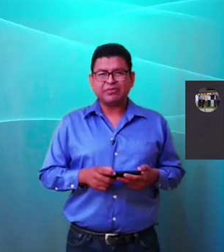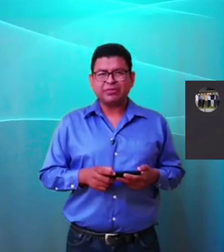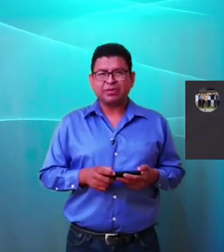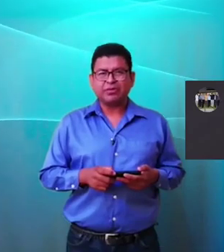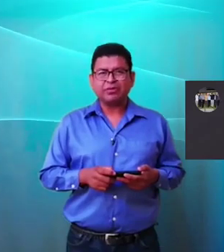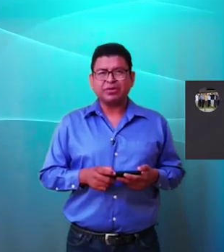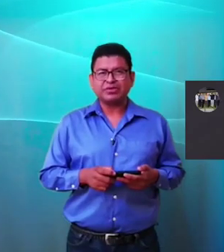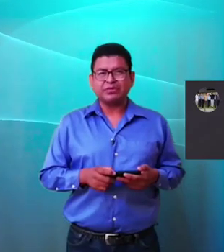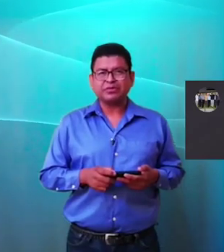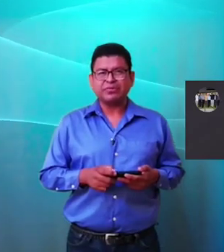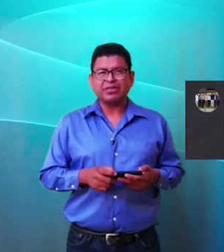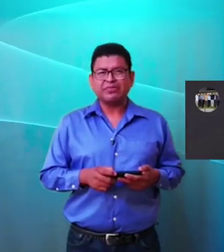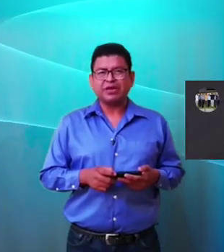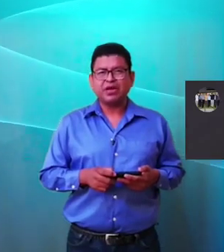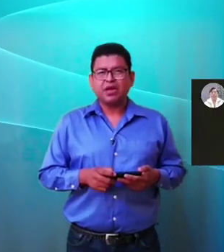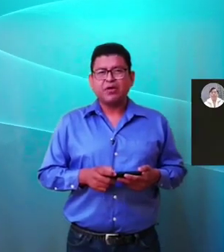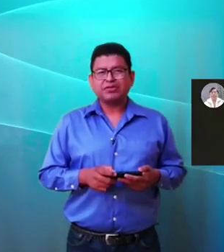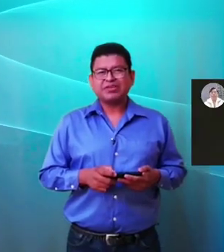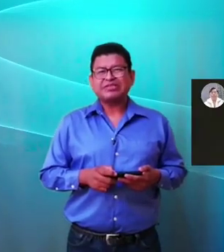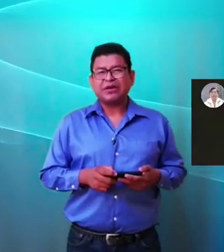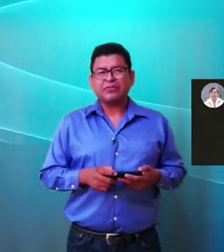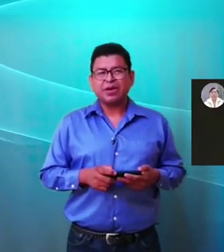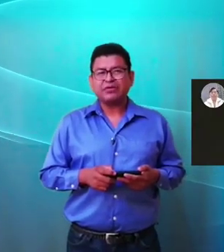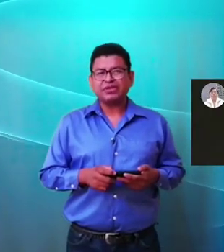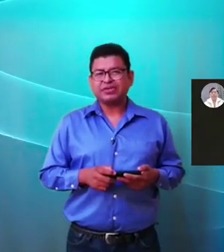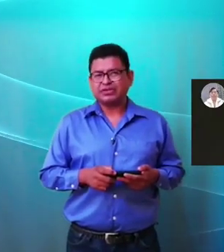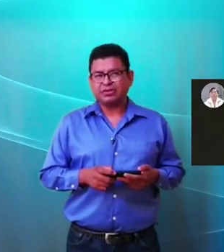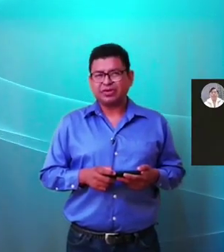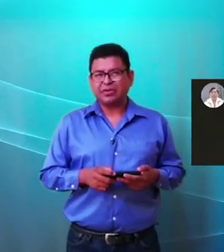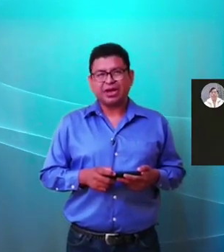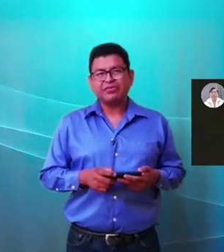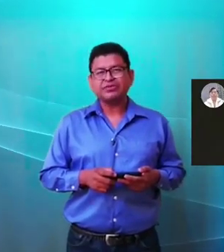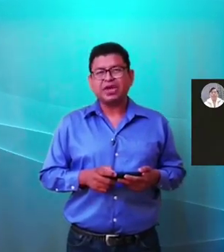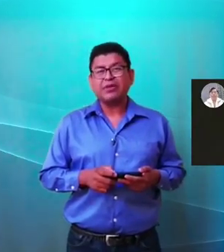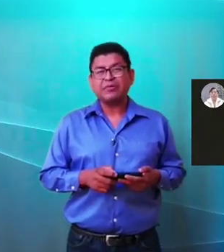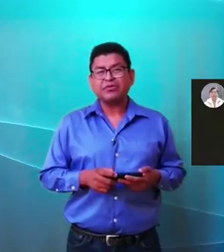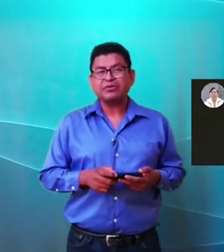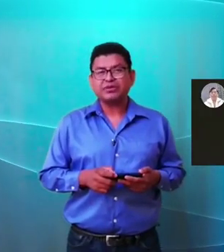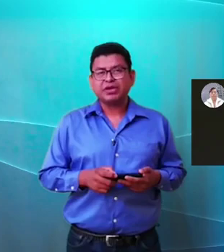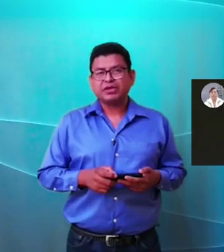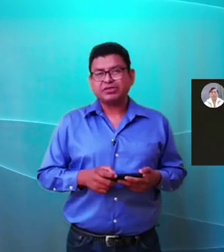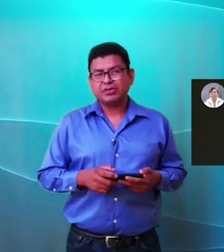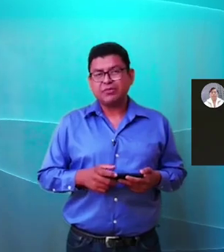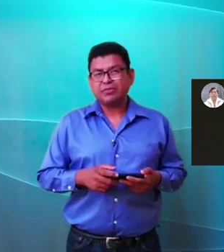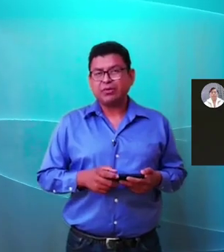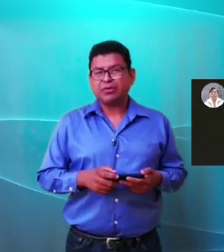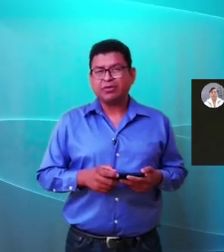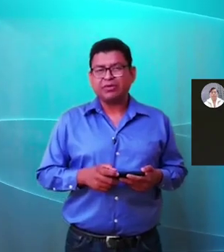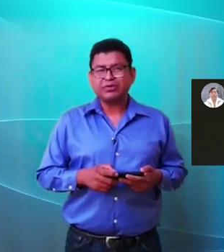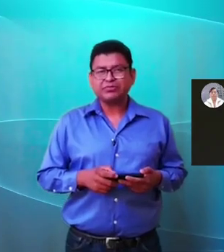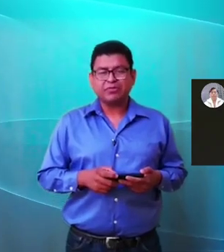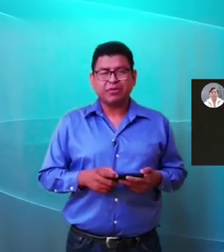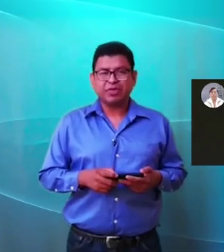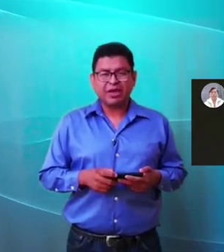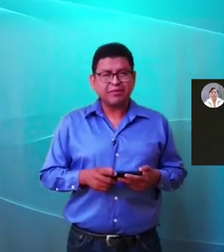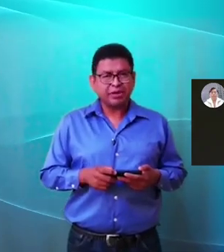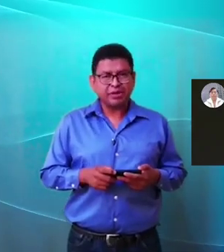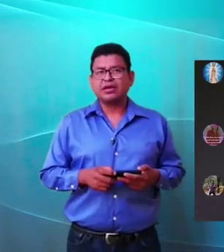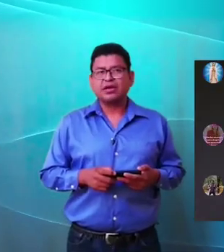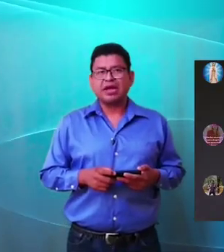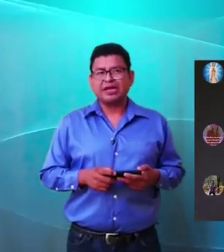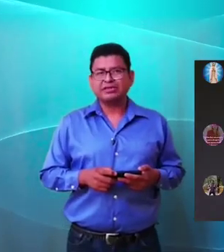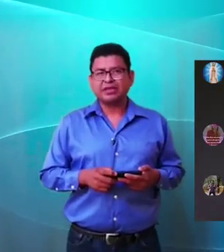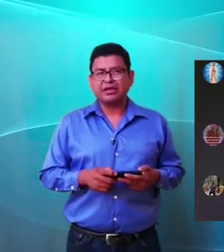del mundo de Córdoba. Saludos, Vladimir. Hortensia Romero dice, si no trabajamos, ¿qué comemos? Si no, me muero de coronavirus, me muero de